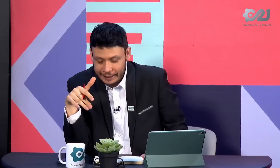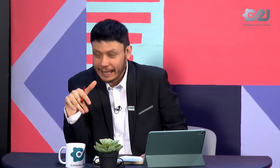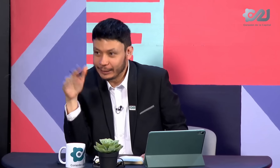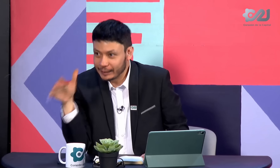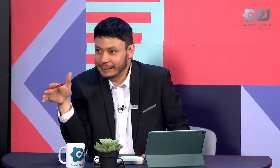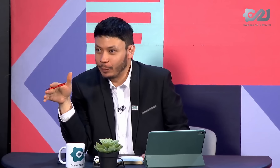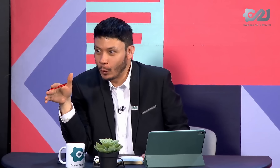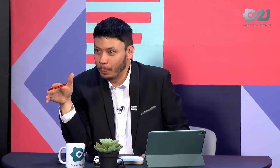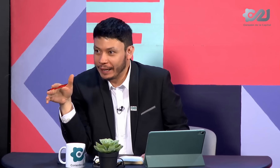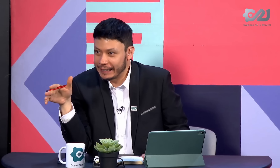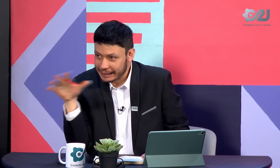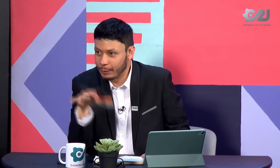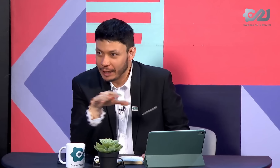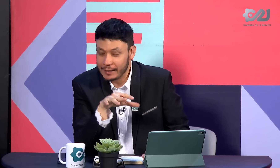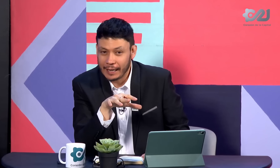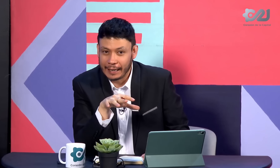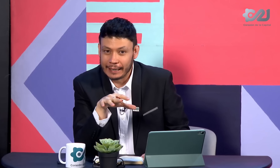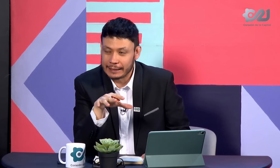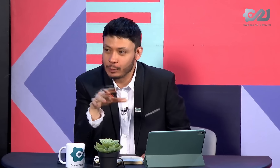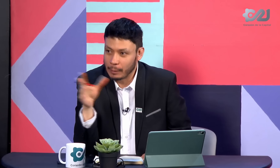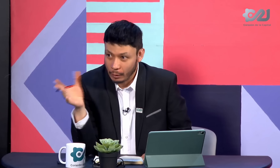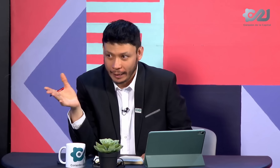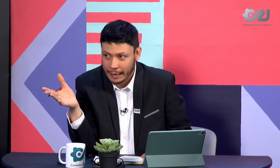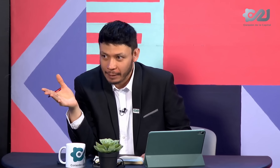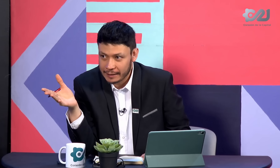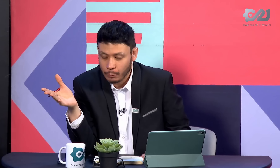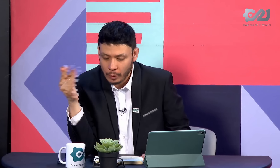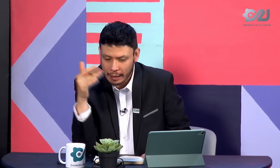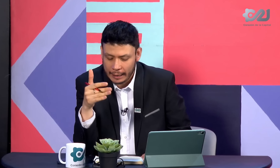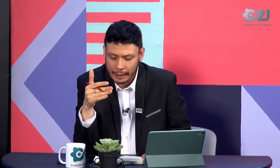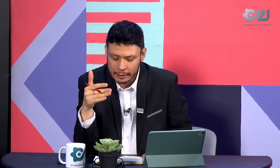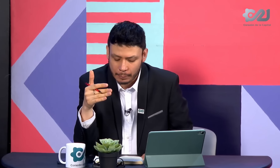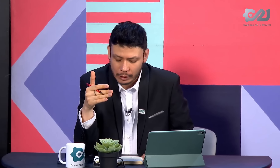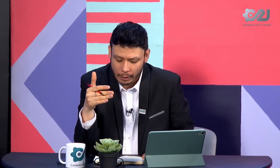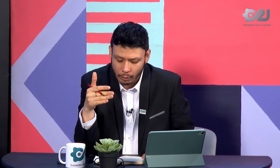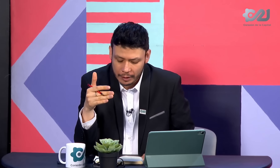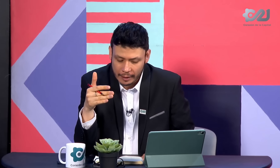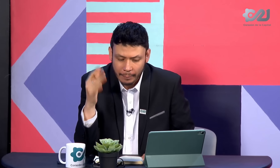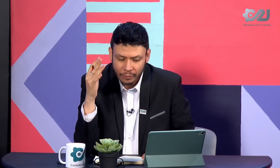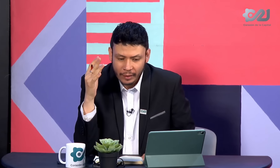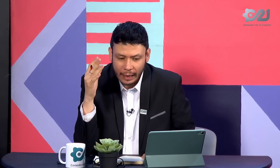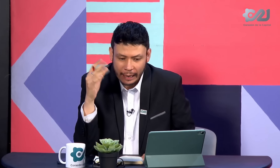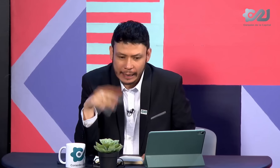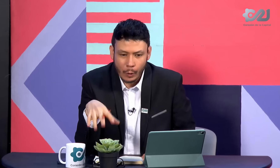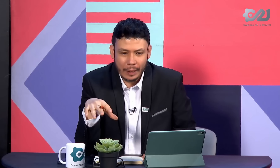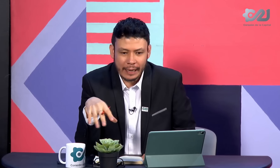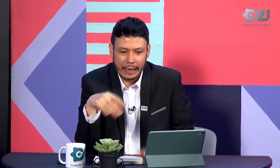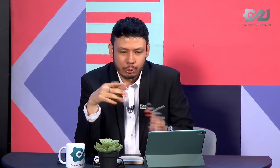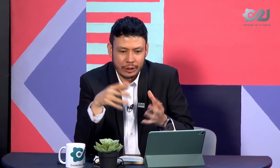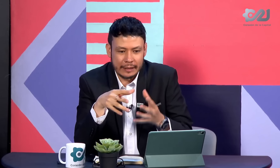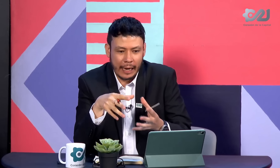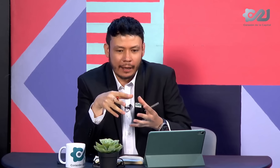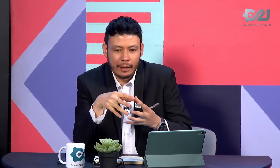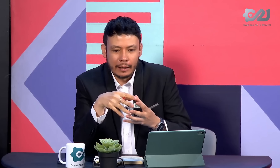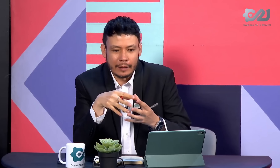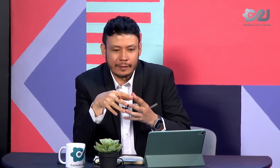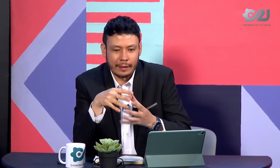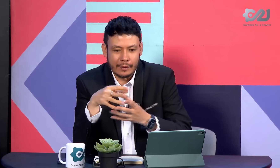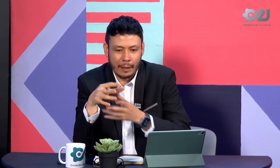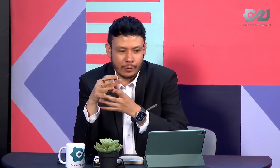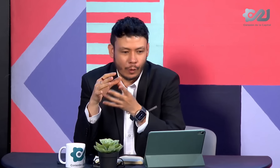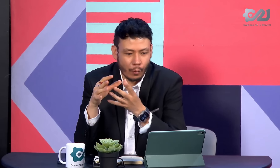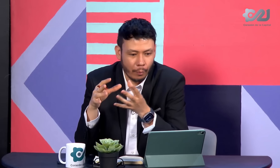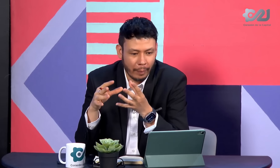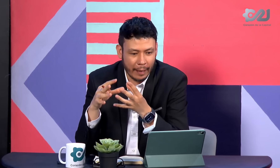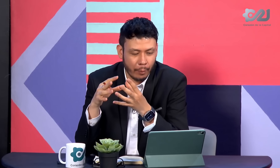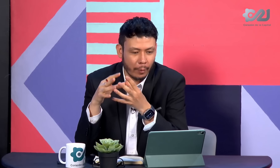conviene, ni a esos que se preocupan, que es a esa audiencia a la que le hablaste muy bien y a la que le estamos hablando ahorita, a nadie le conviene que la justicia